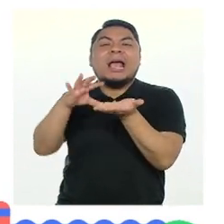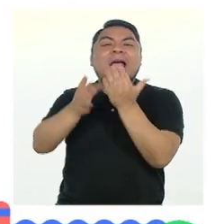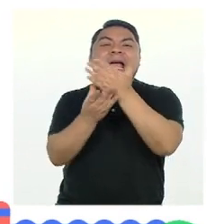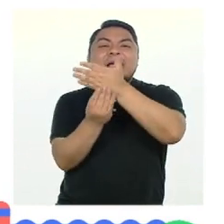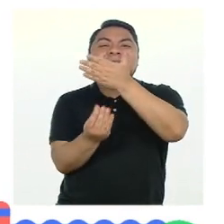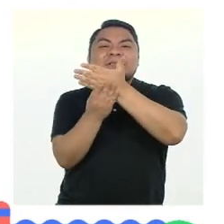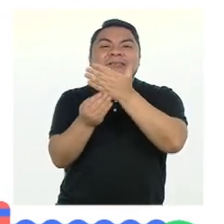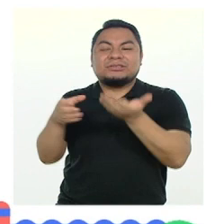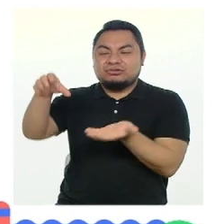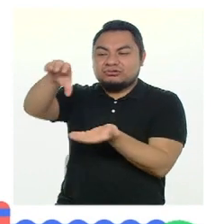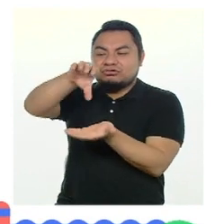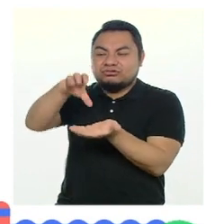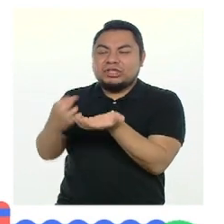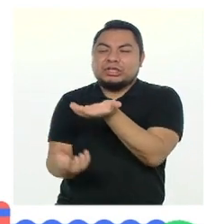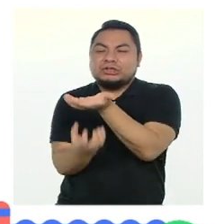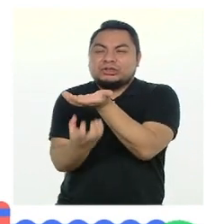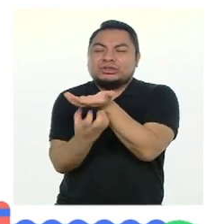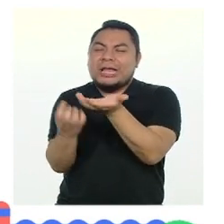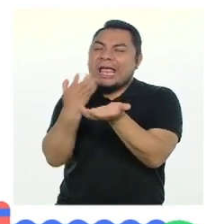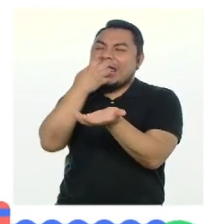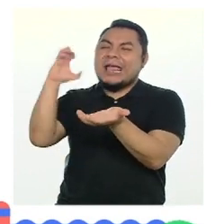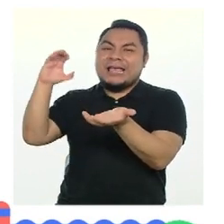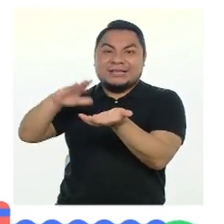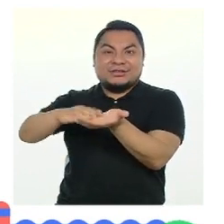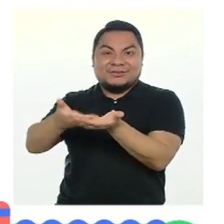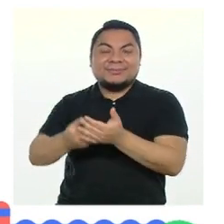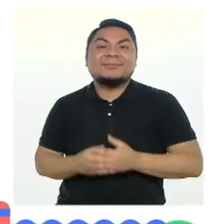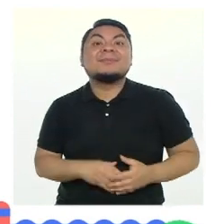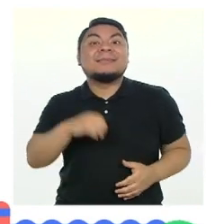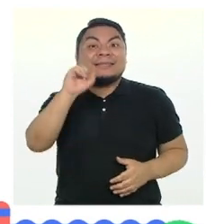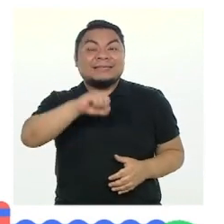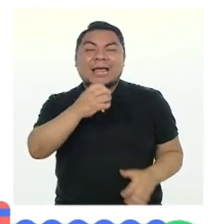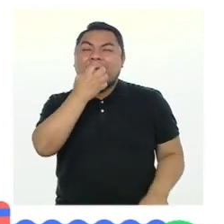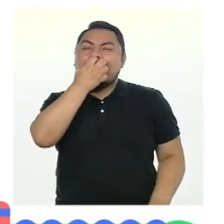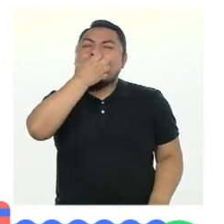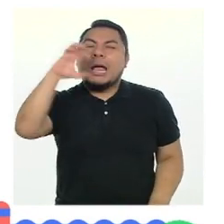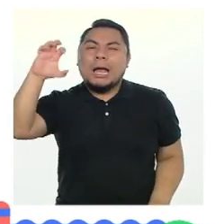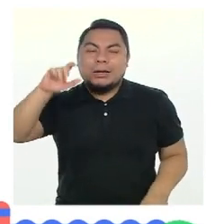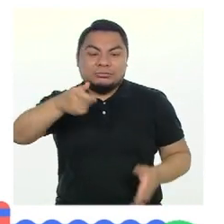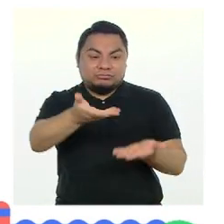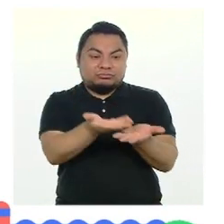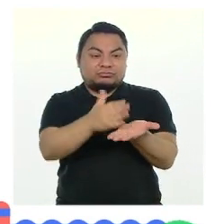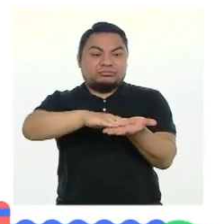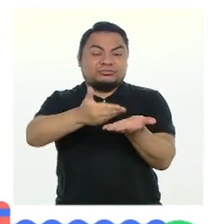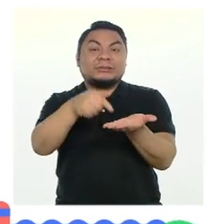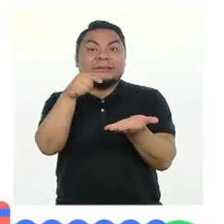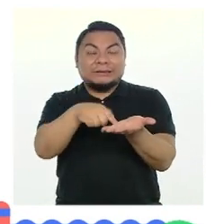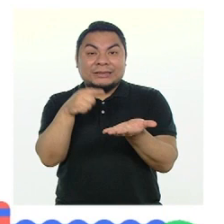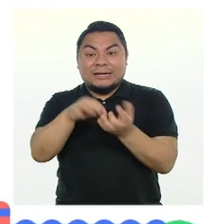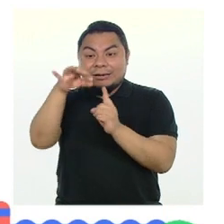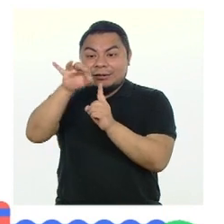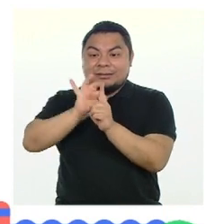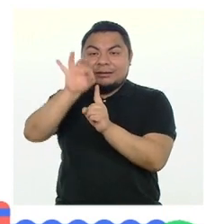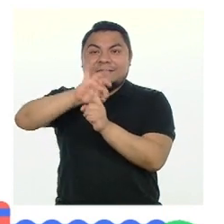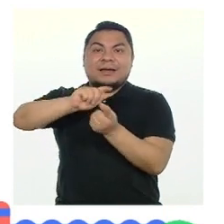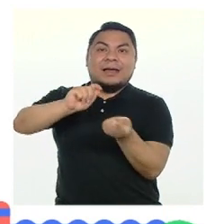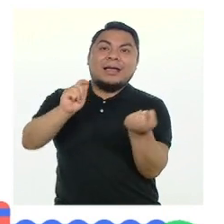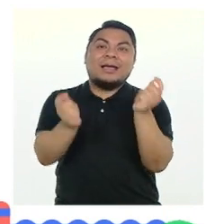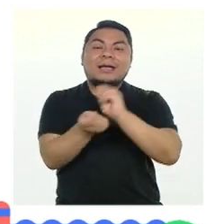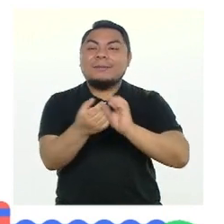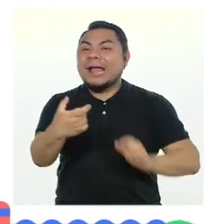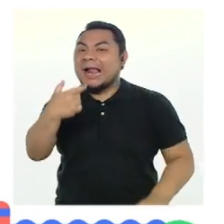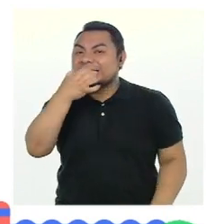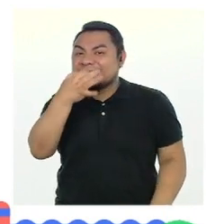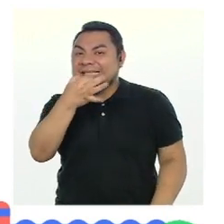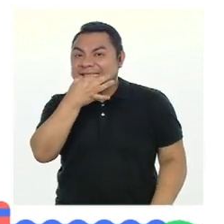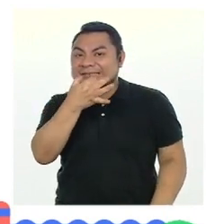muy caliente. Sí, el calor del aceite en la sartén ha transformado el plátano en chifle